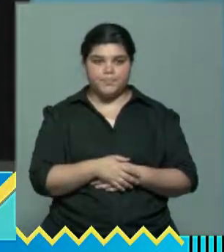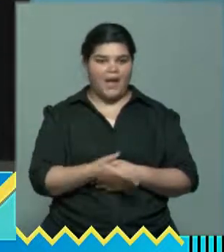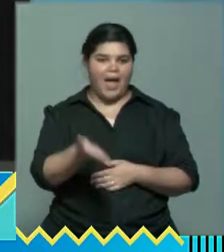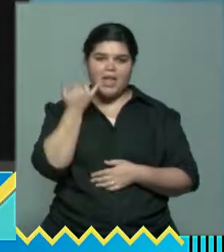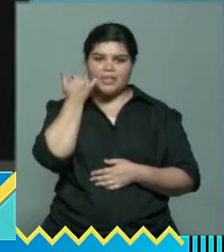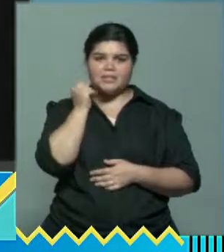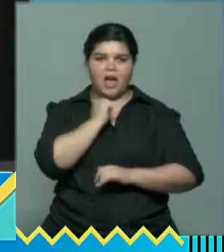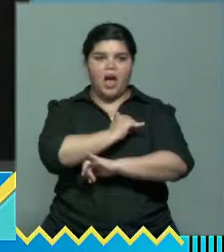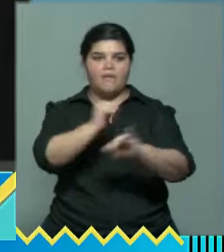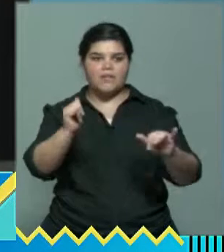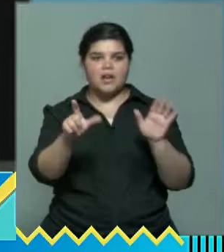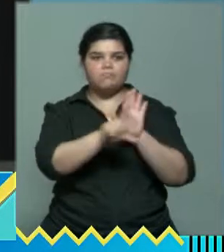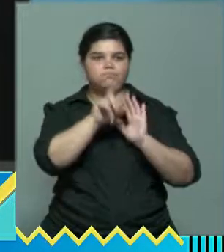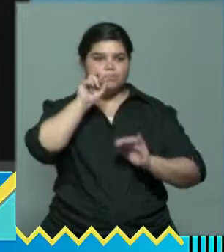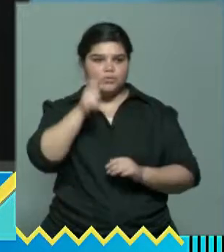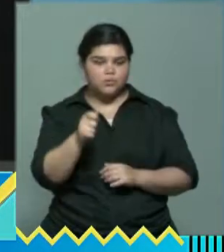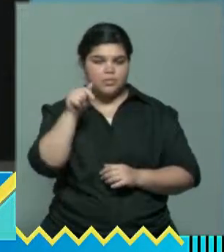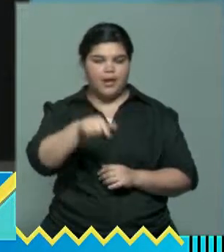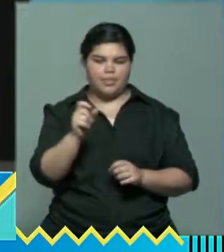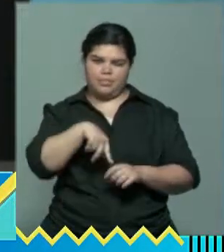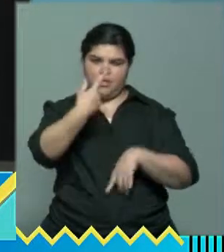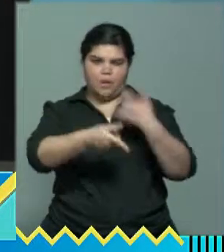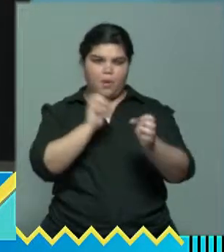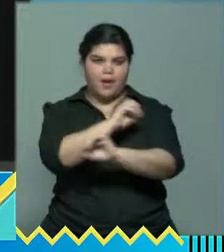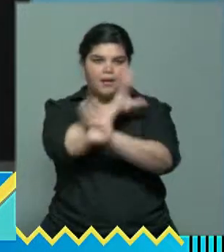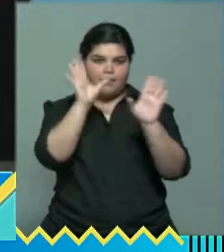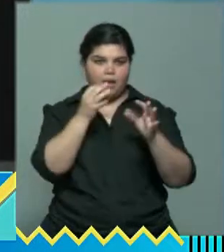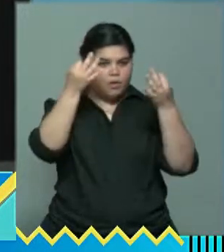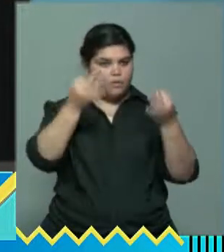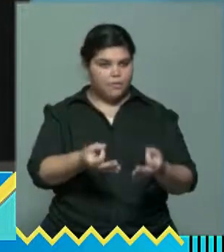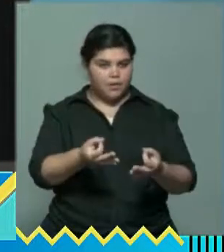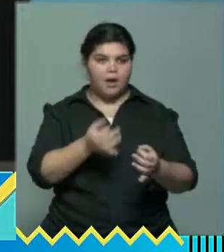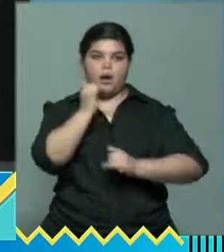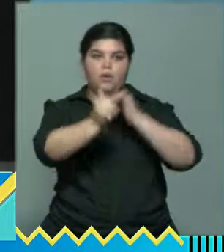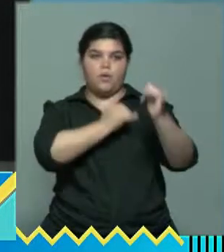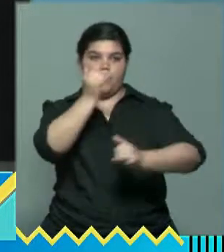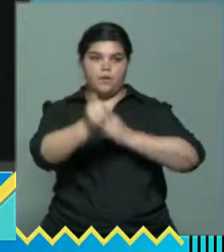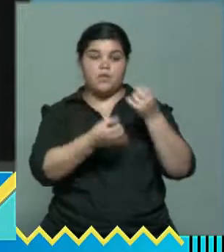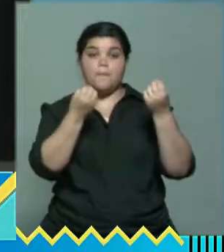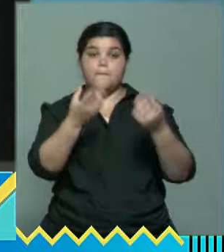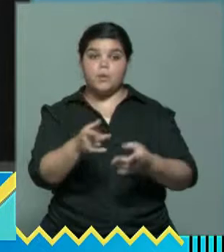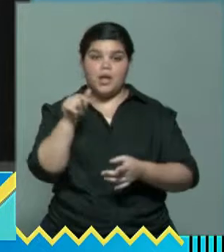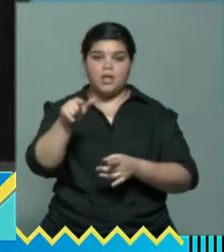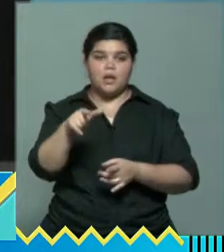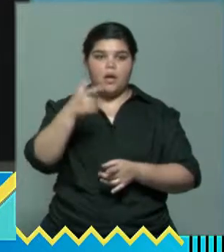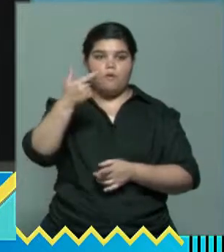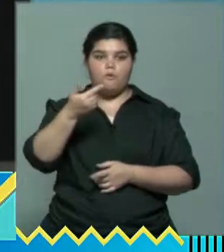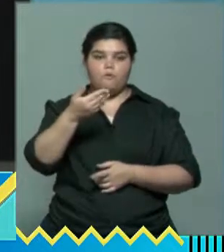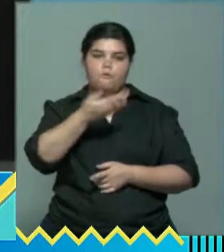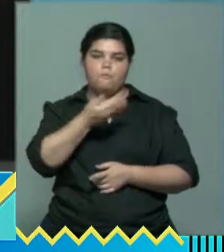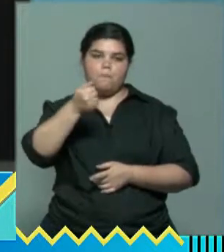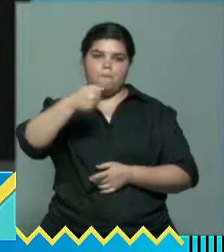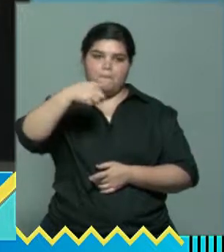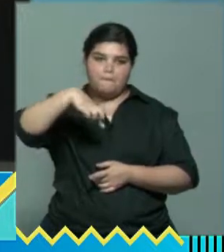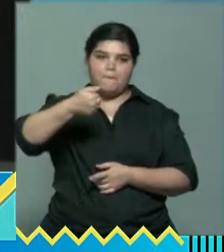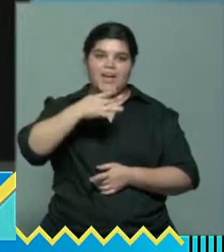el tema de la inconstitucionalidad ya lo vamos a aclarar puntualmente, justamente porque fue unos dichos de Patricia Fadel, lo vamos a estar